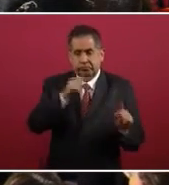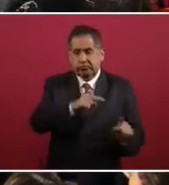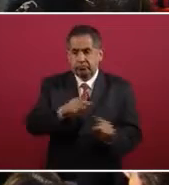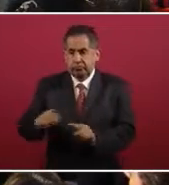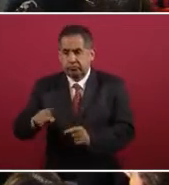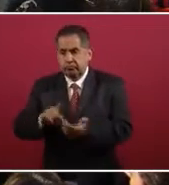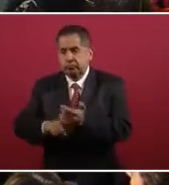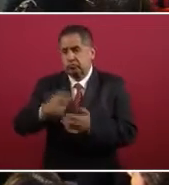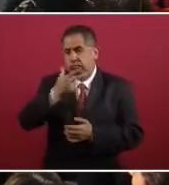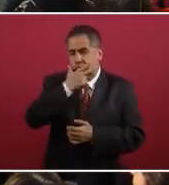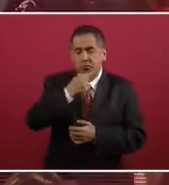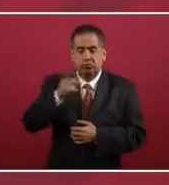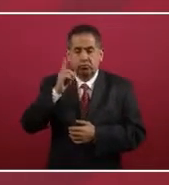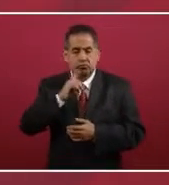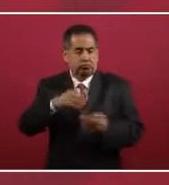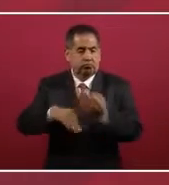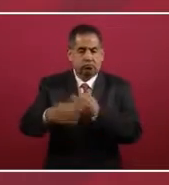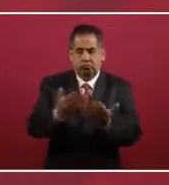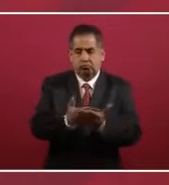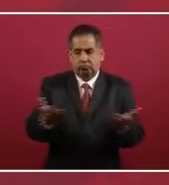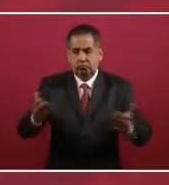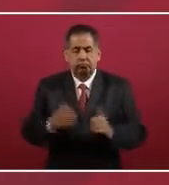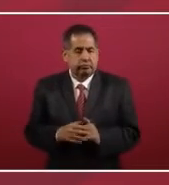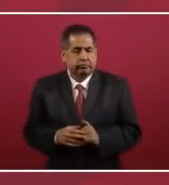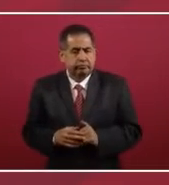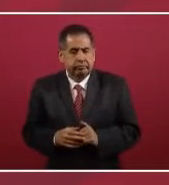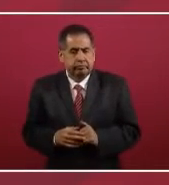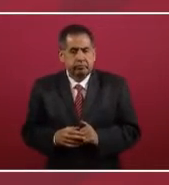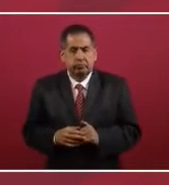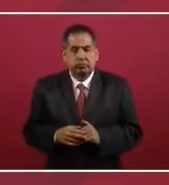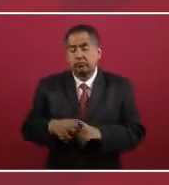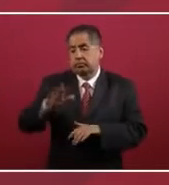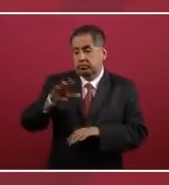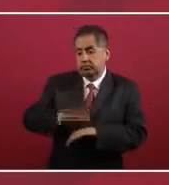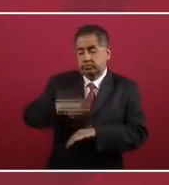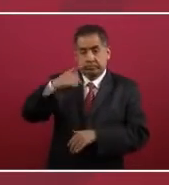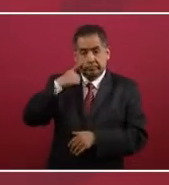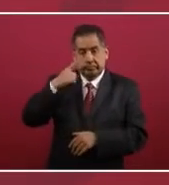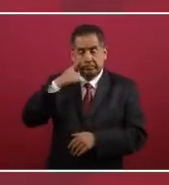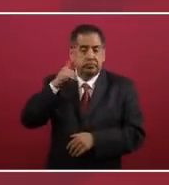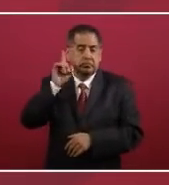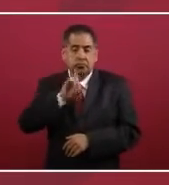son hombres y mujeres, y en algunos casos más mujeres.